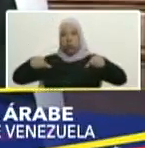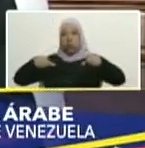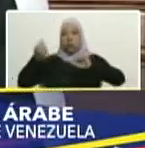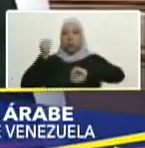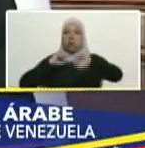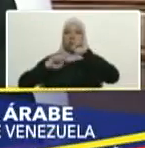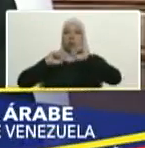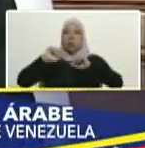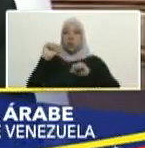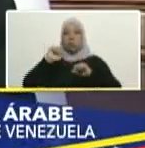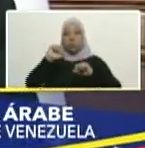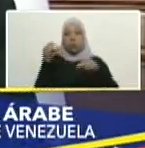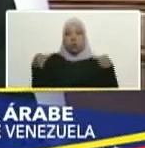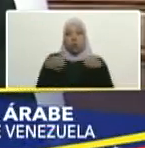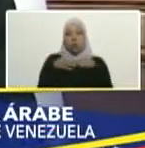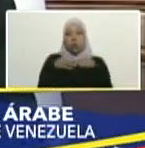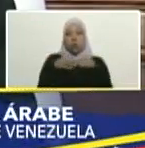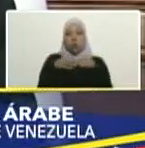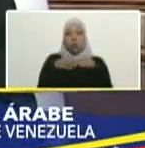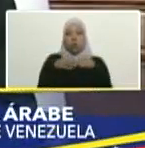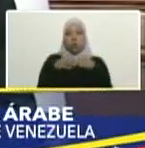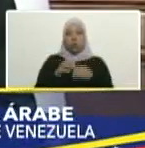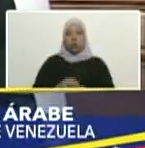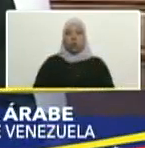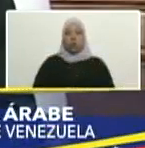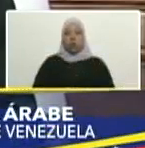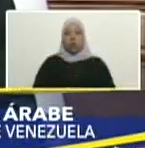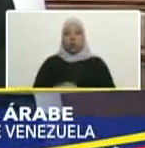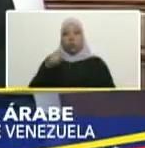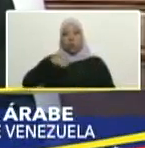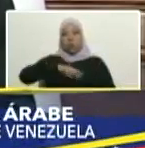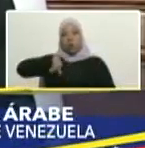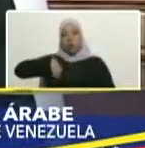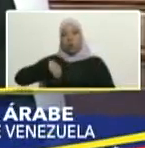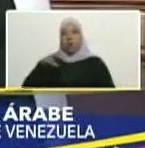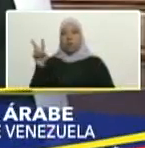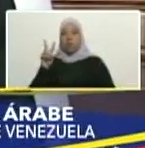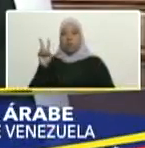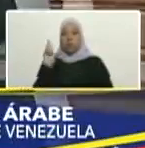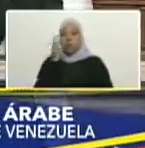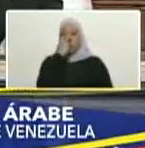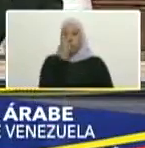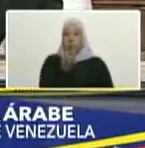Frente Polisario estén acá en nuestra patria.